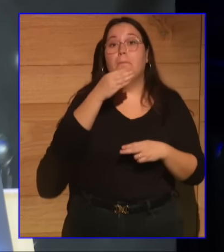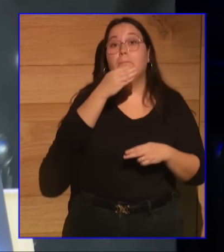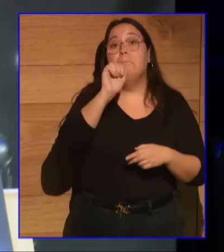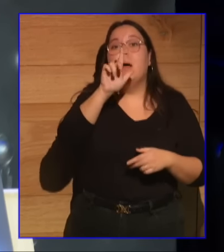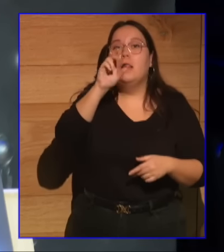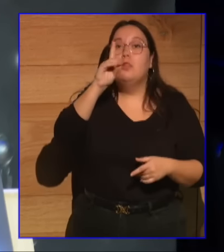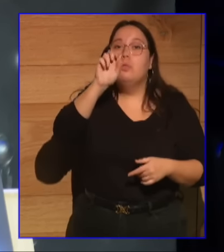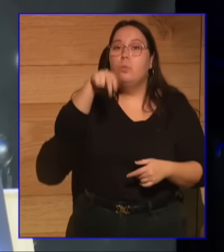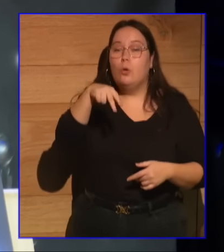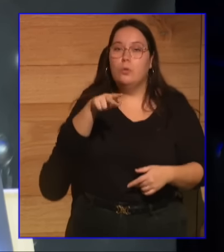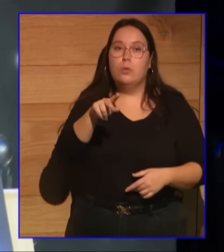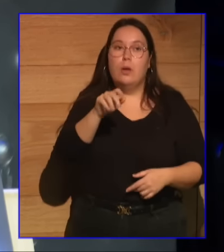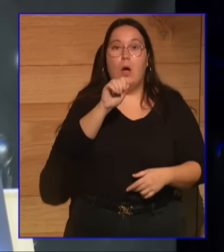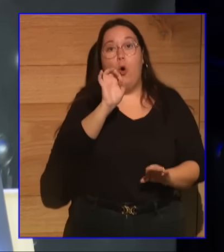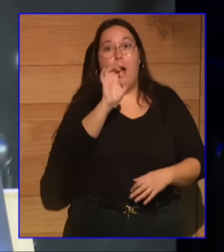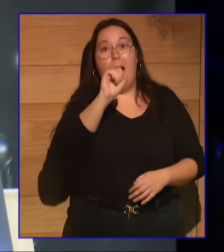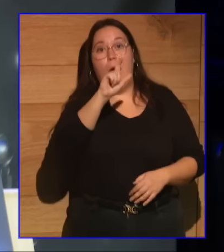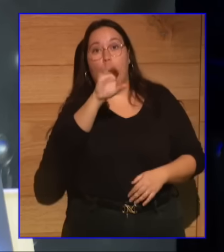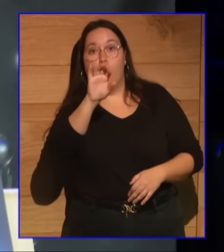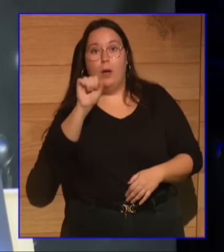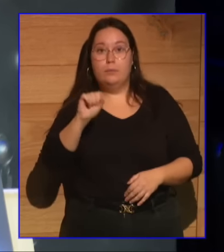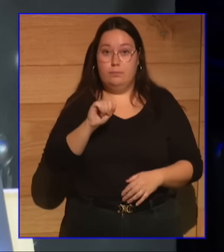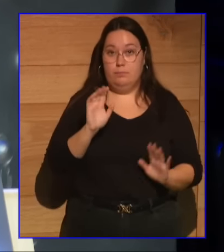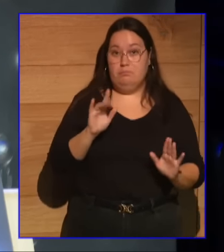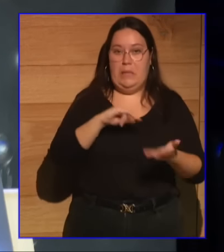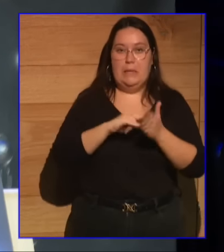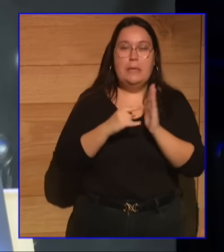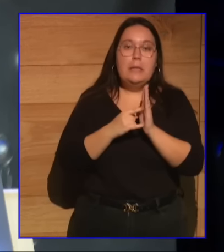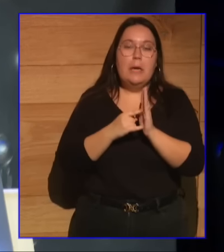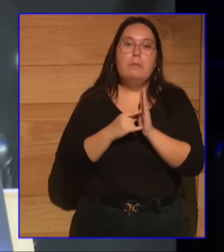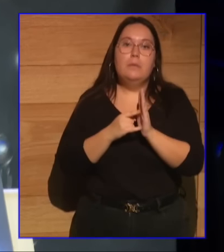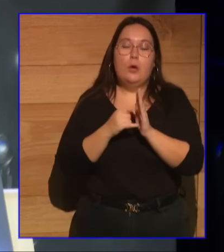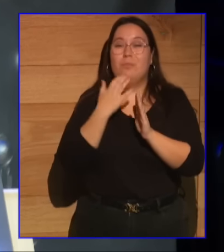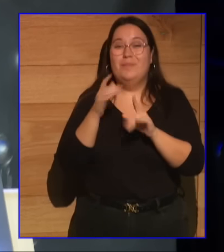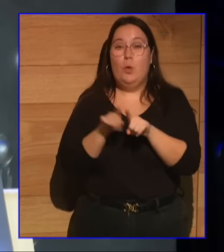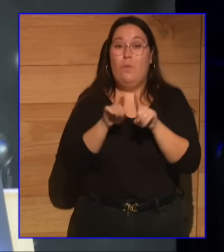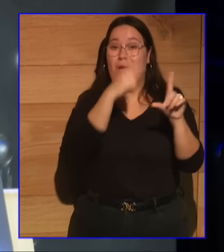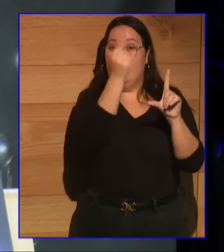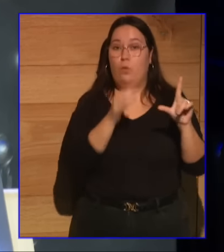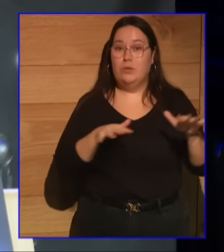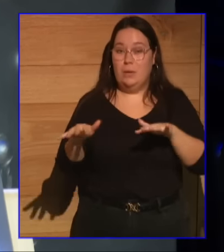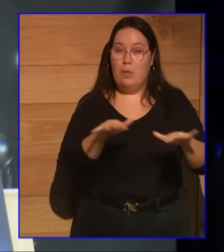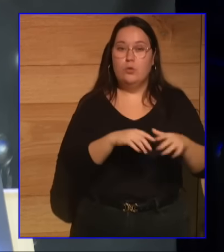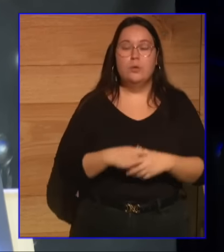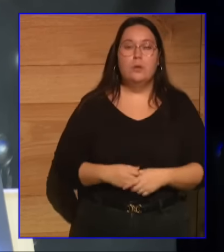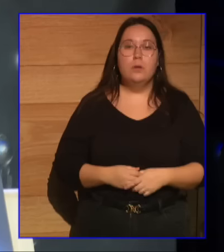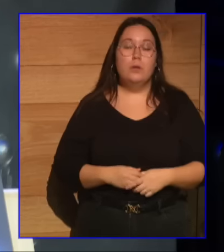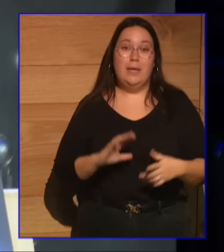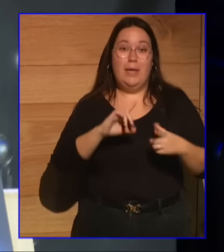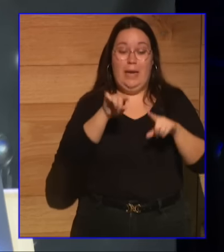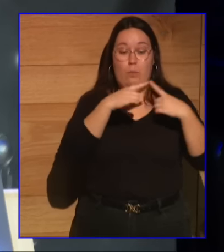exactamente una loa, cuando se habla del Mickey Mousing, esa técnica tan de dibujos animados en que la música se